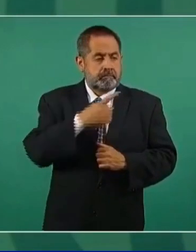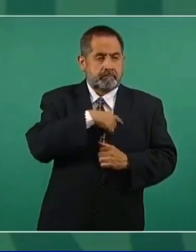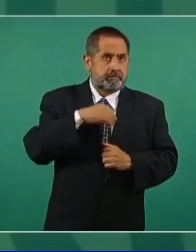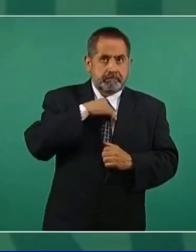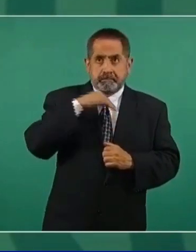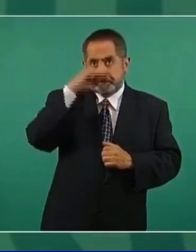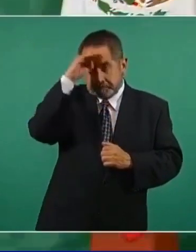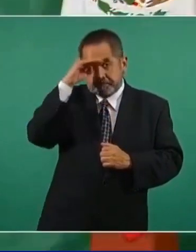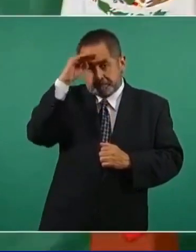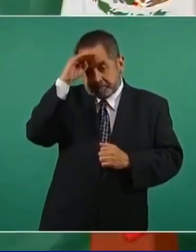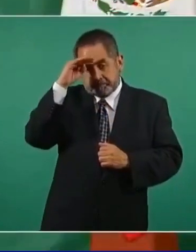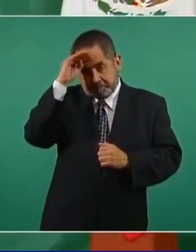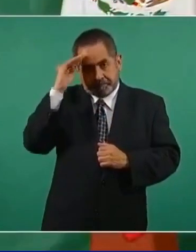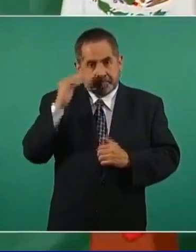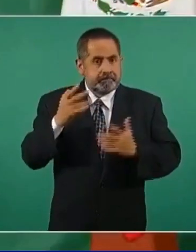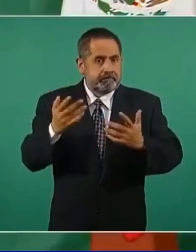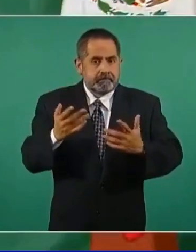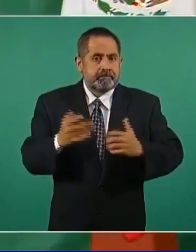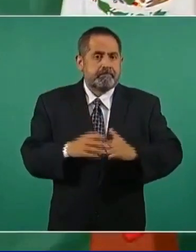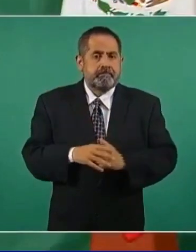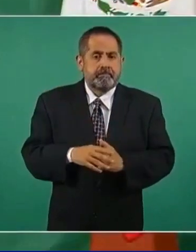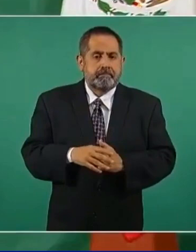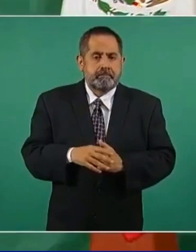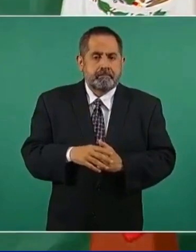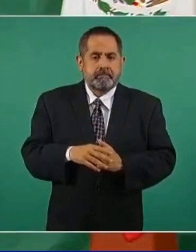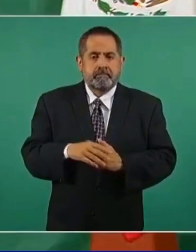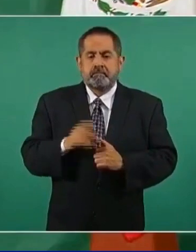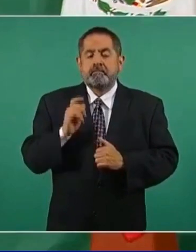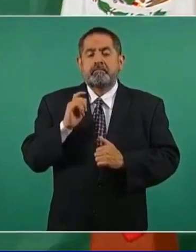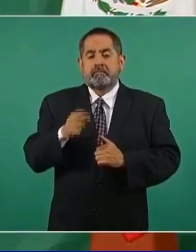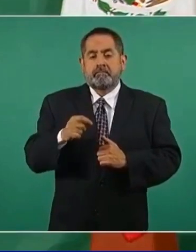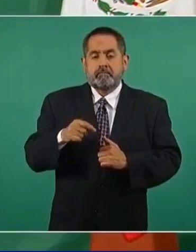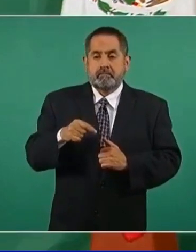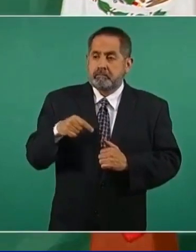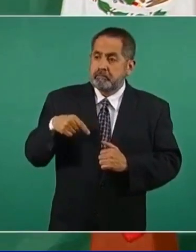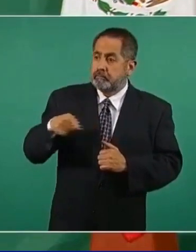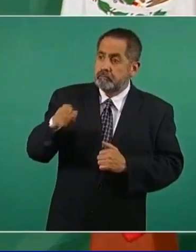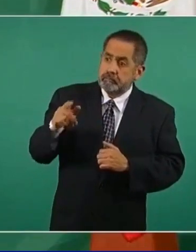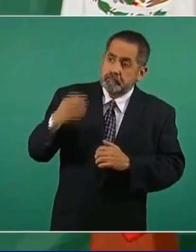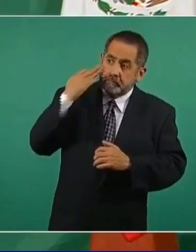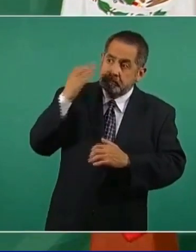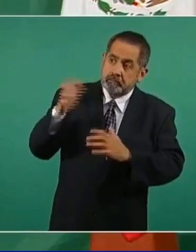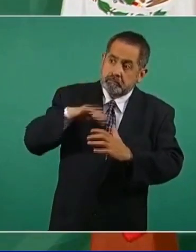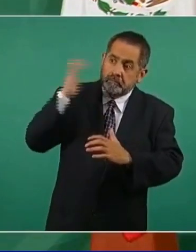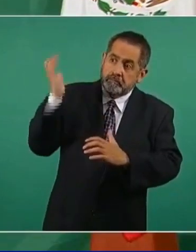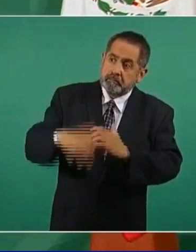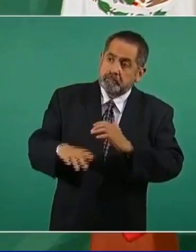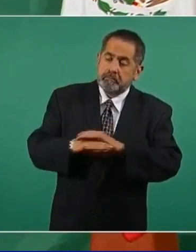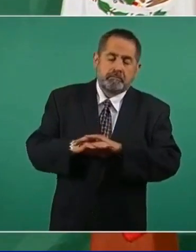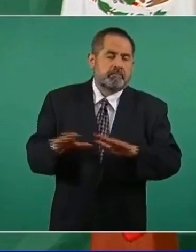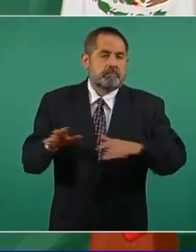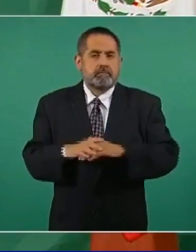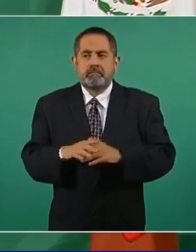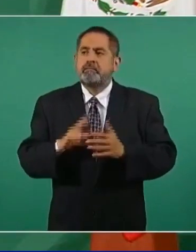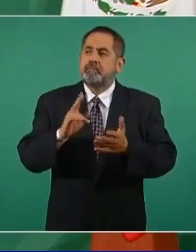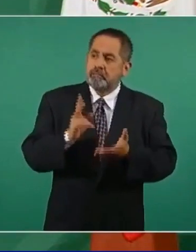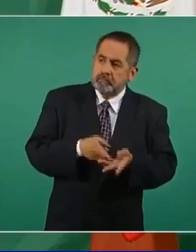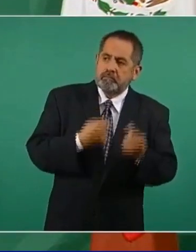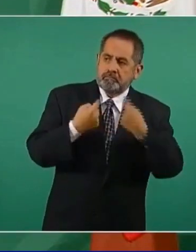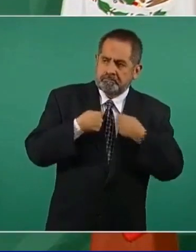pensando en que se va a terminar nuestro periodo y que van a regresar